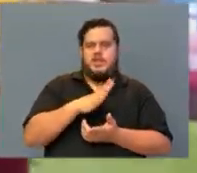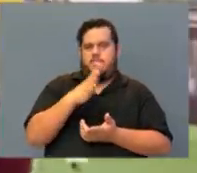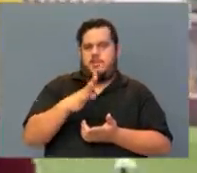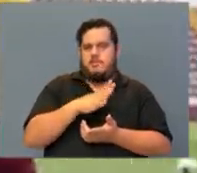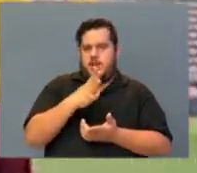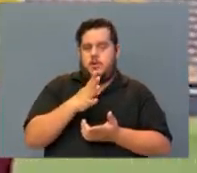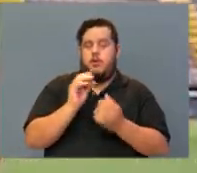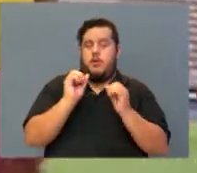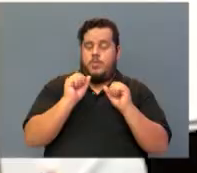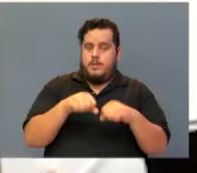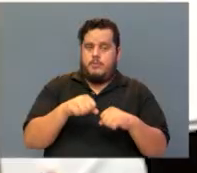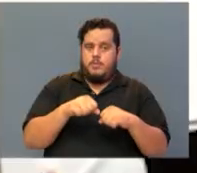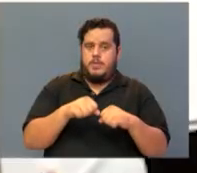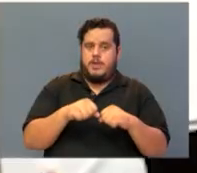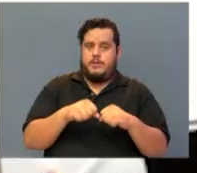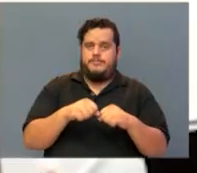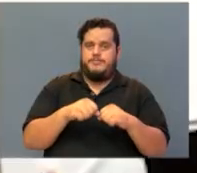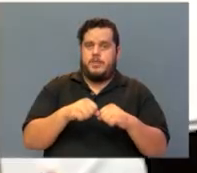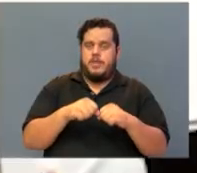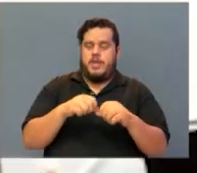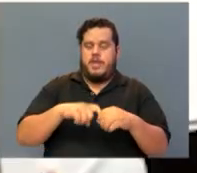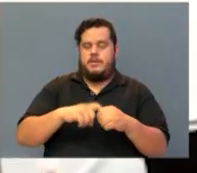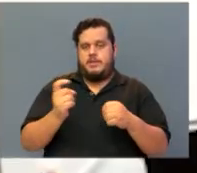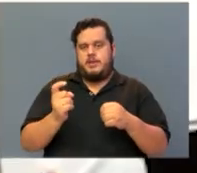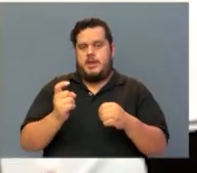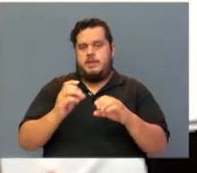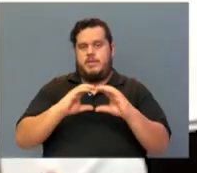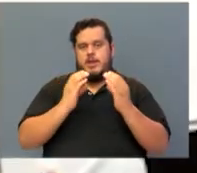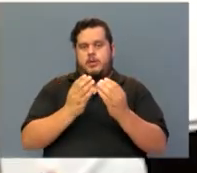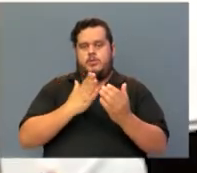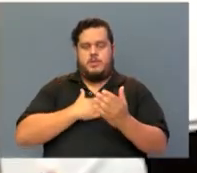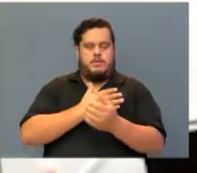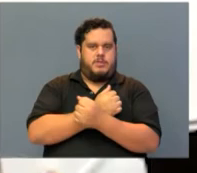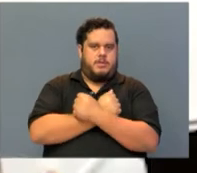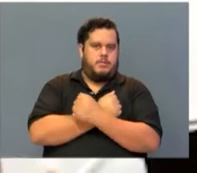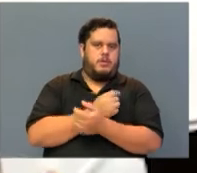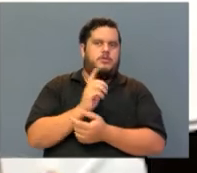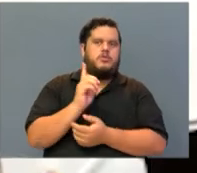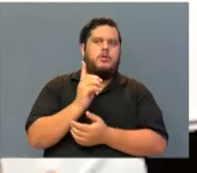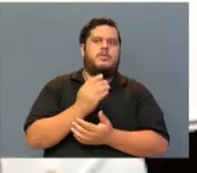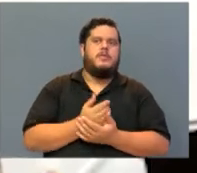privilegio de poder retirarme en el club de mis amores, en el cual